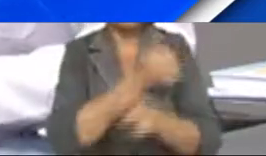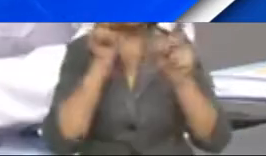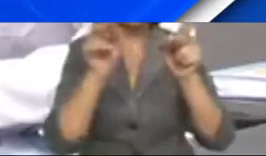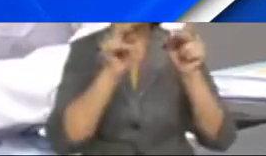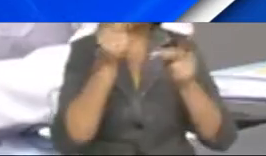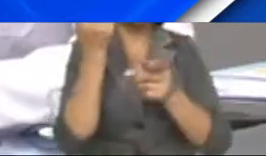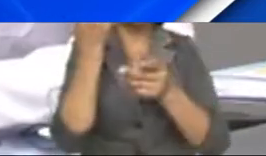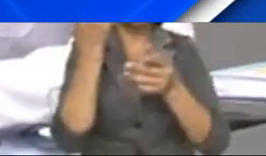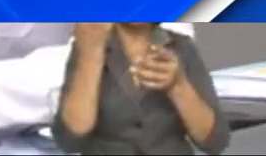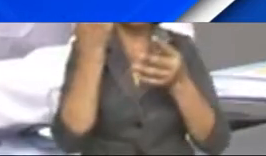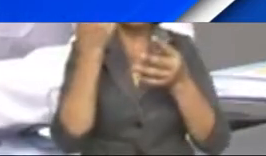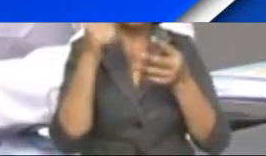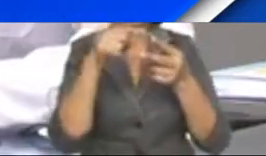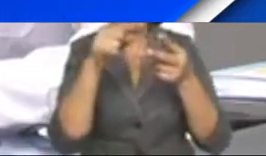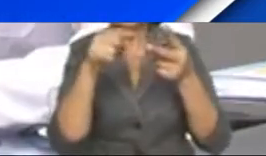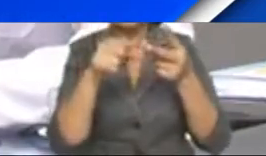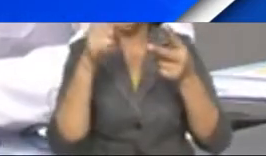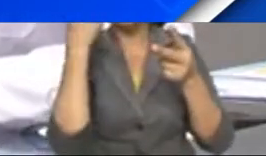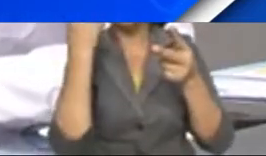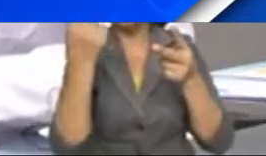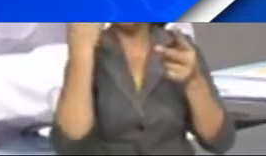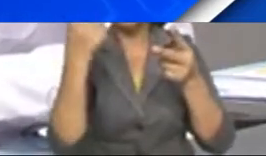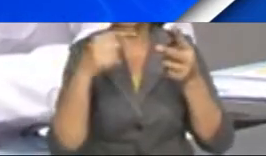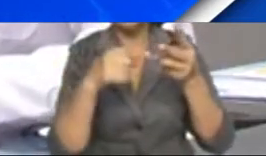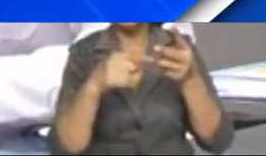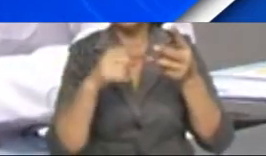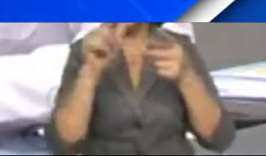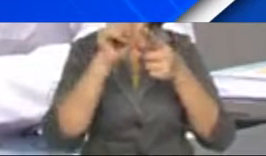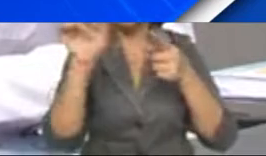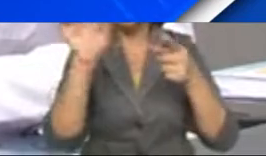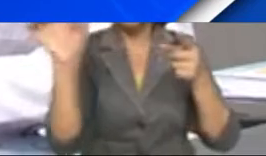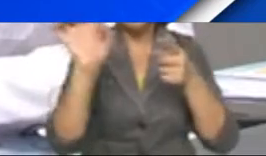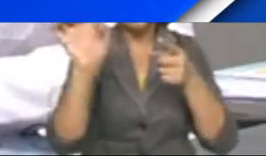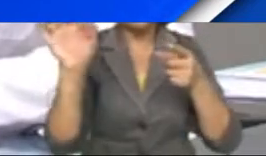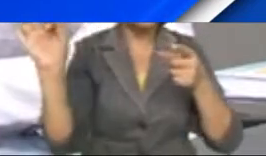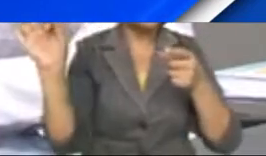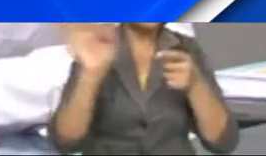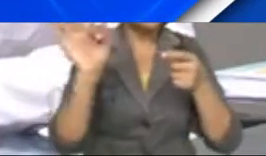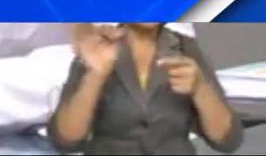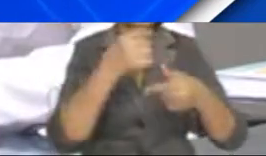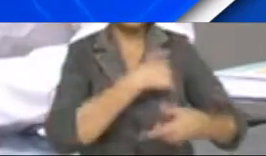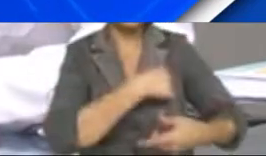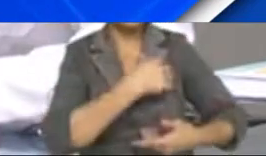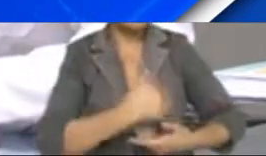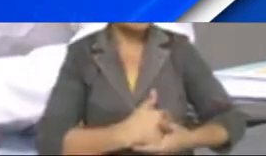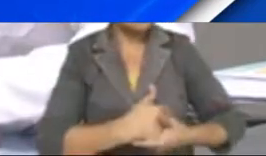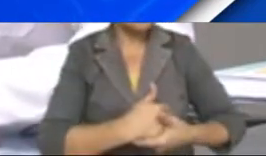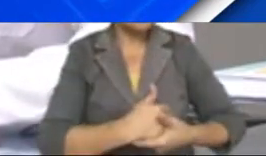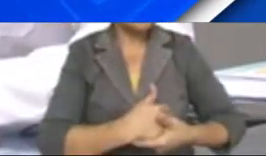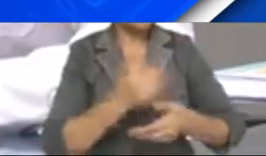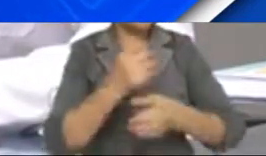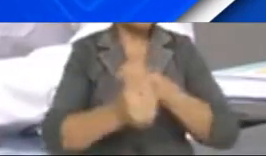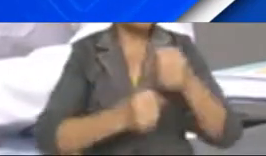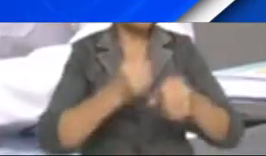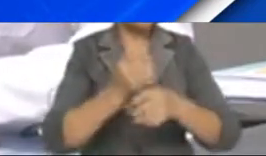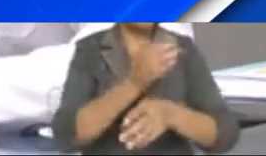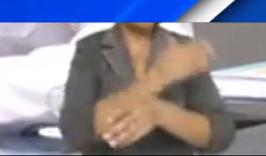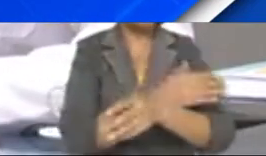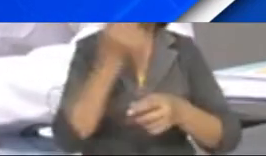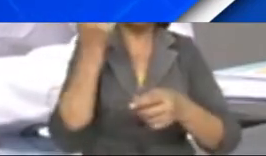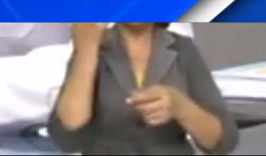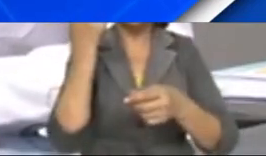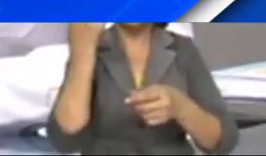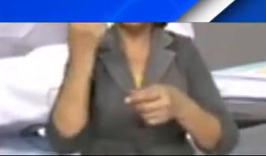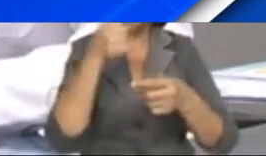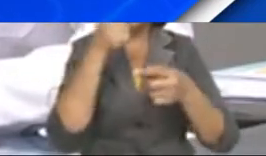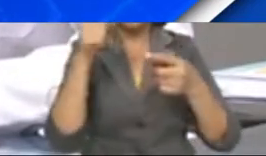tenían pendiente y tal vez comenzaron entre los meses de enero, febrero, ahorita marzo, o finales del año pasado y todavía no habían completado